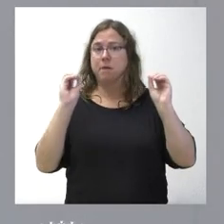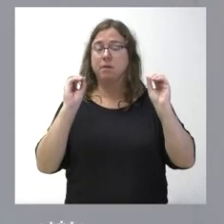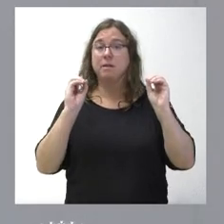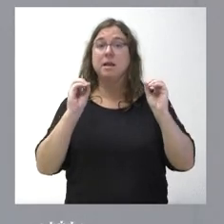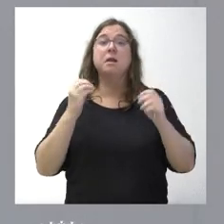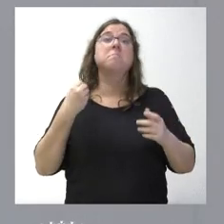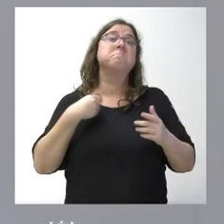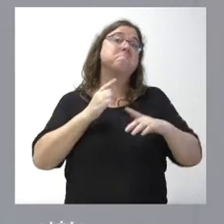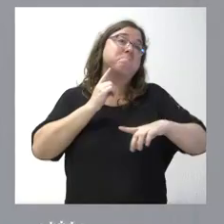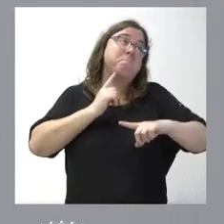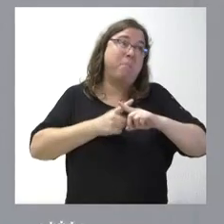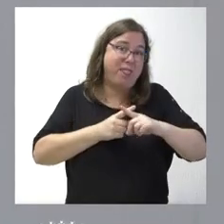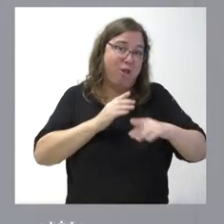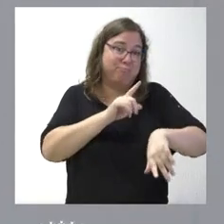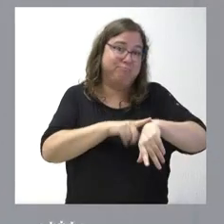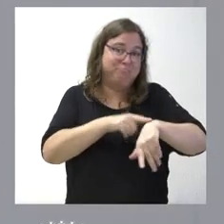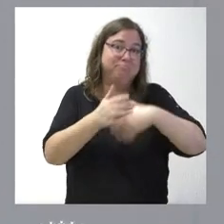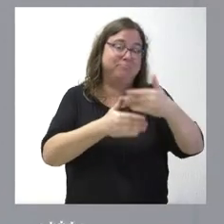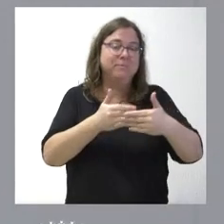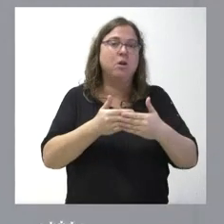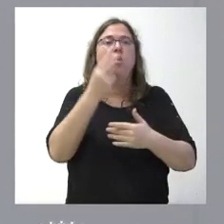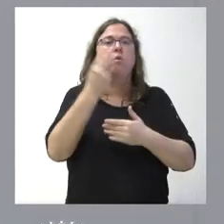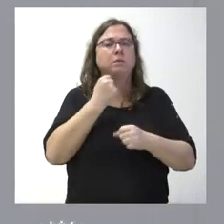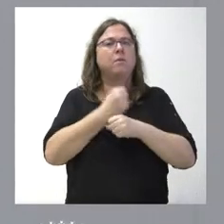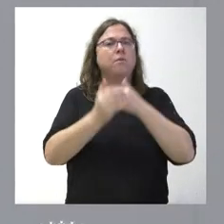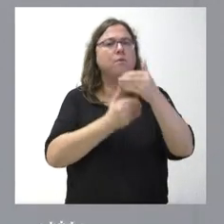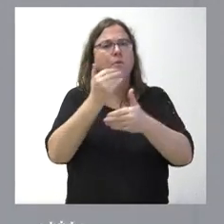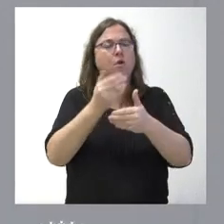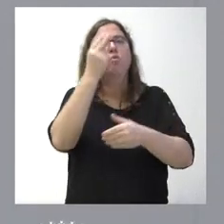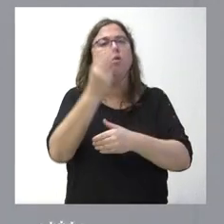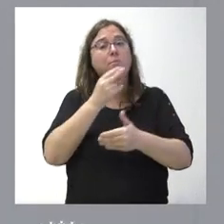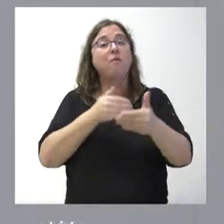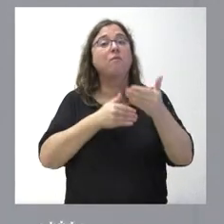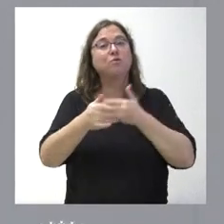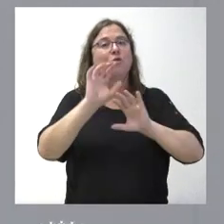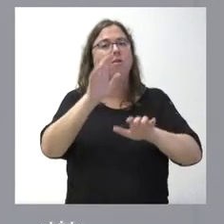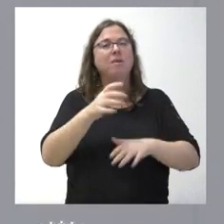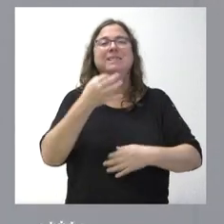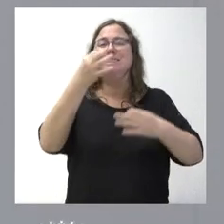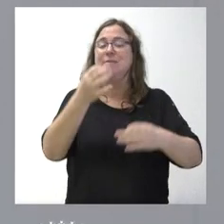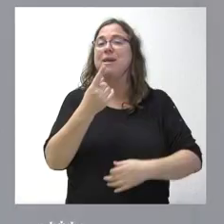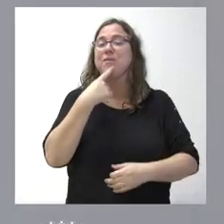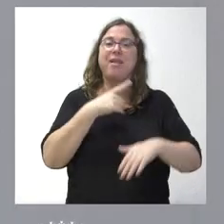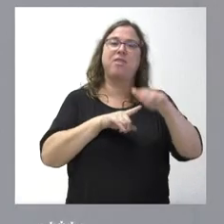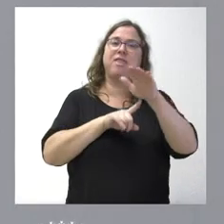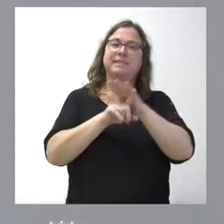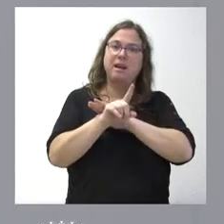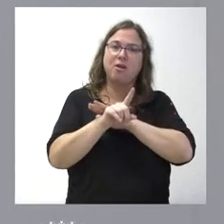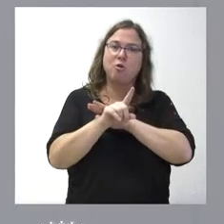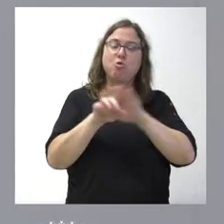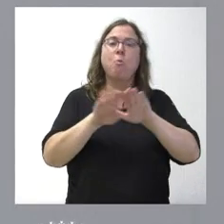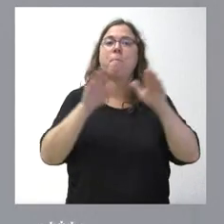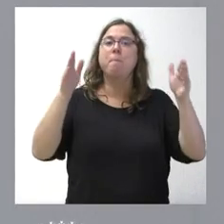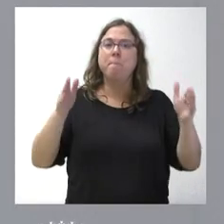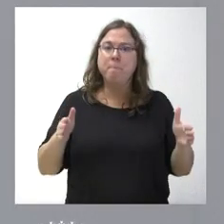medias nosotros fuimos trabajando comprometiéndonos con el futuro de León porque siempre dijimos que más allá del desarrollo de la mesa